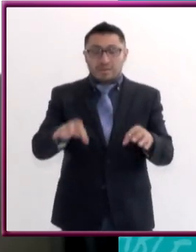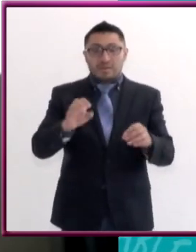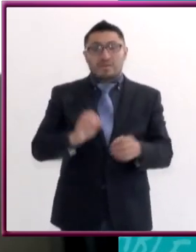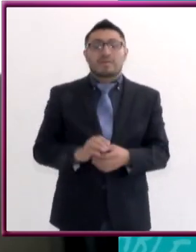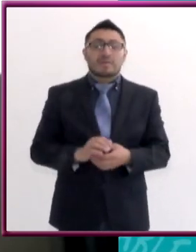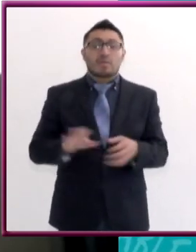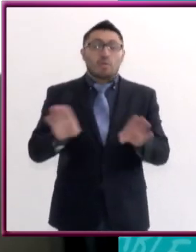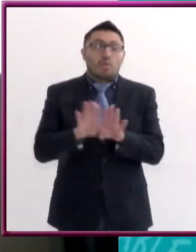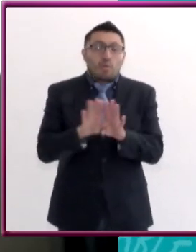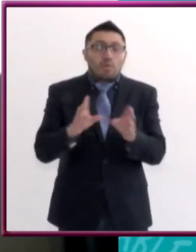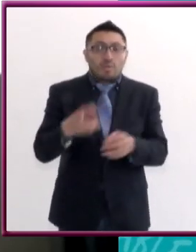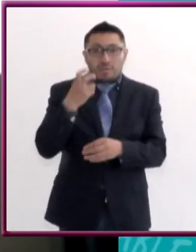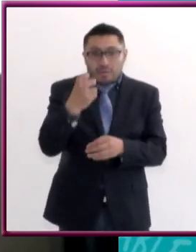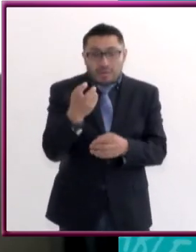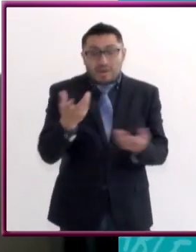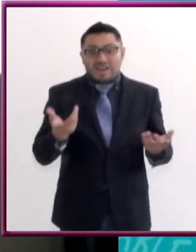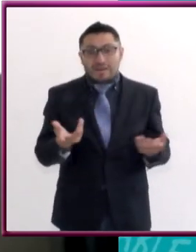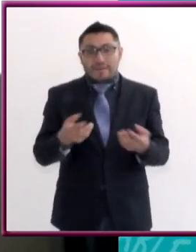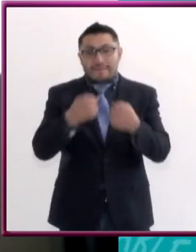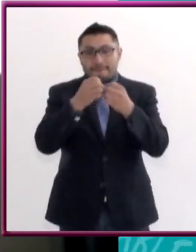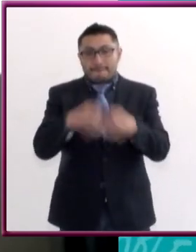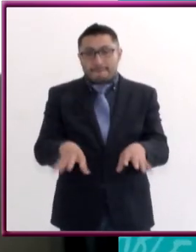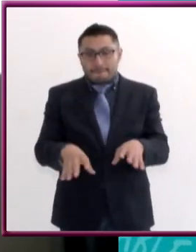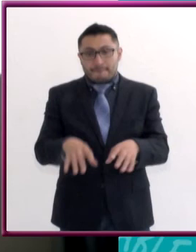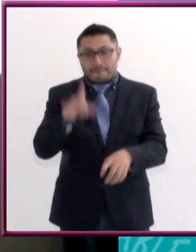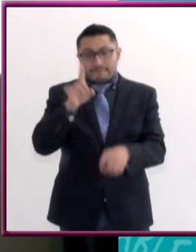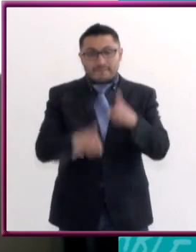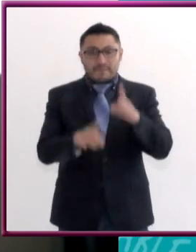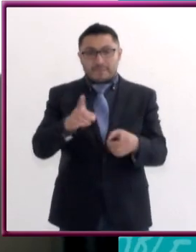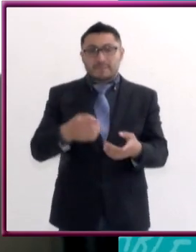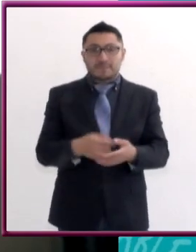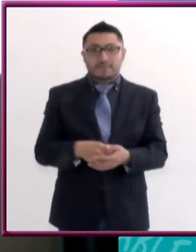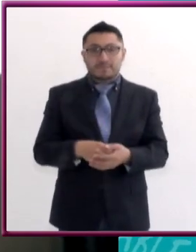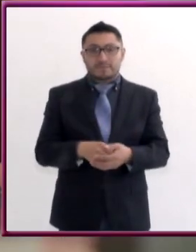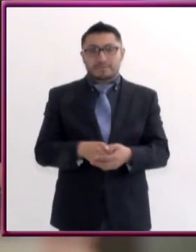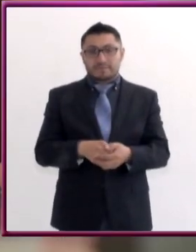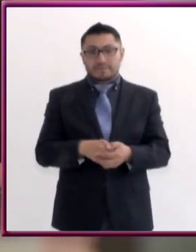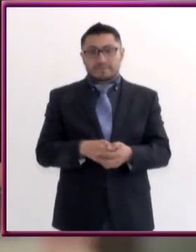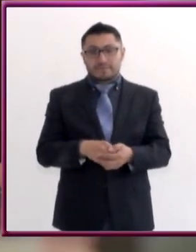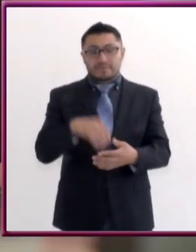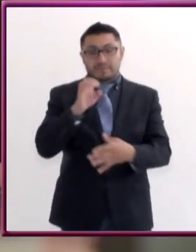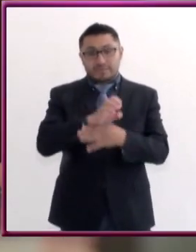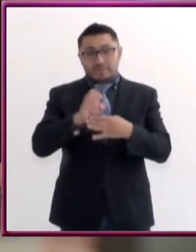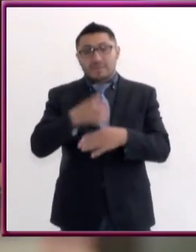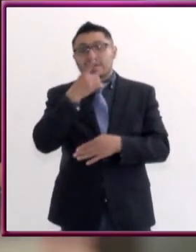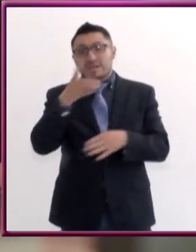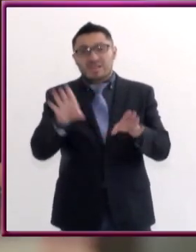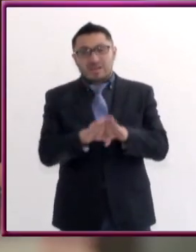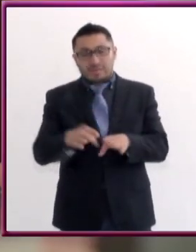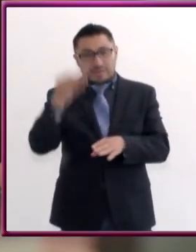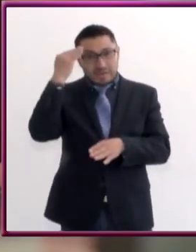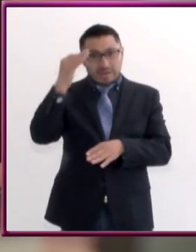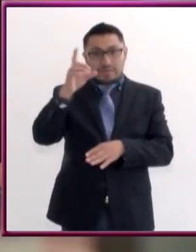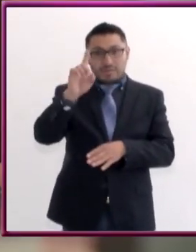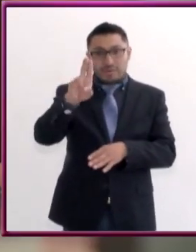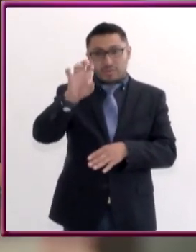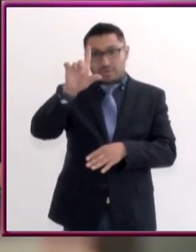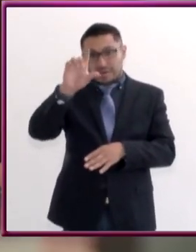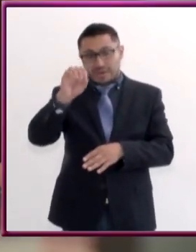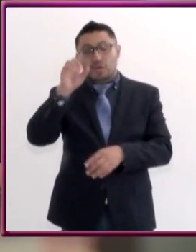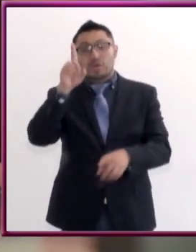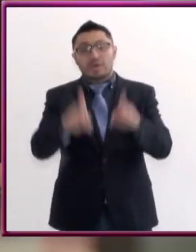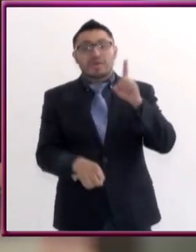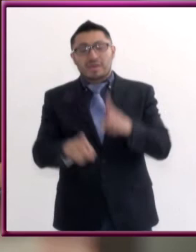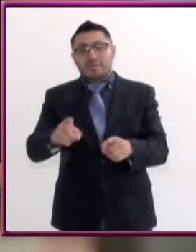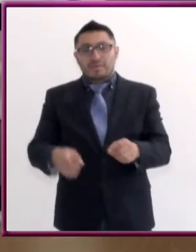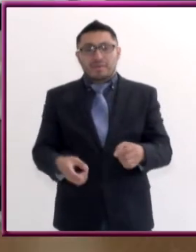quien se haya perdido. En ese sentido es que depende mucho de la persona más bien. Entonces podríamos decir que el tiempo de duelo es